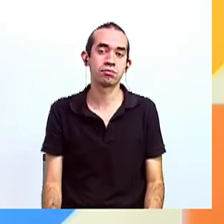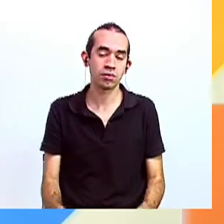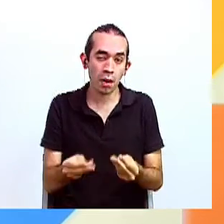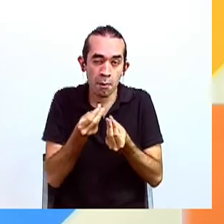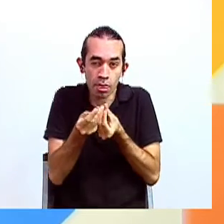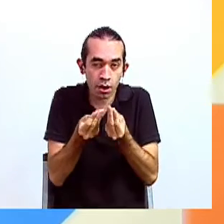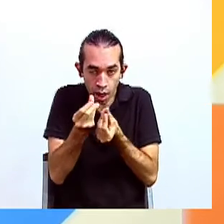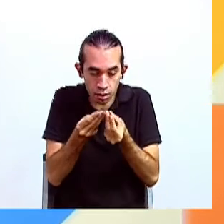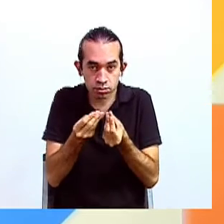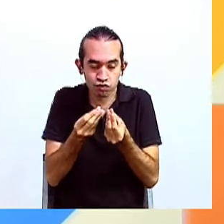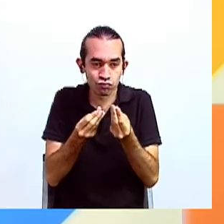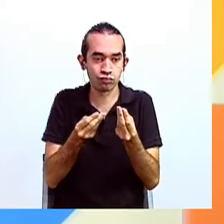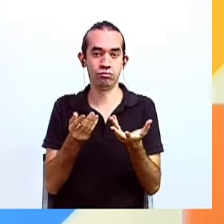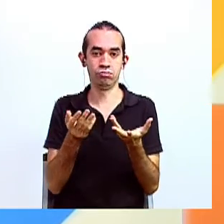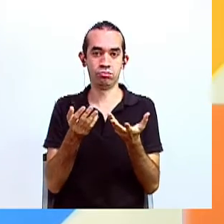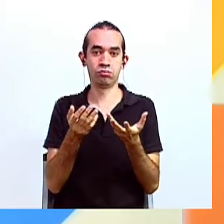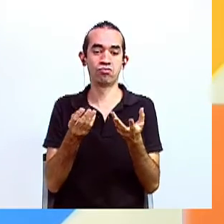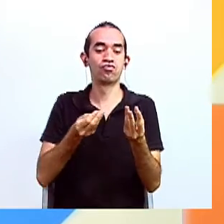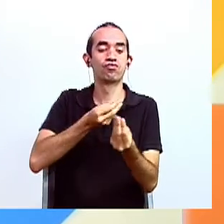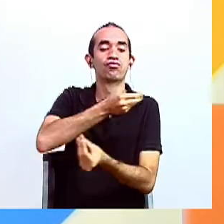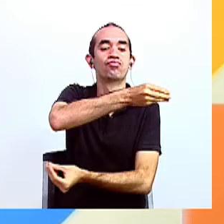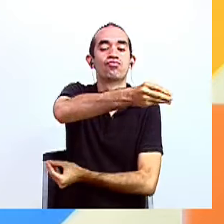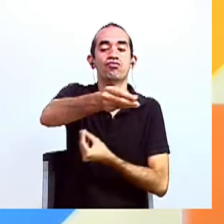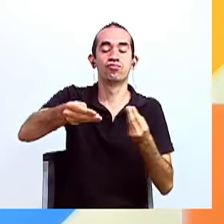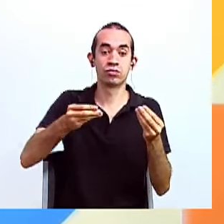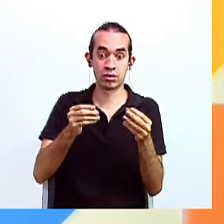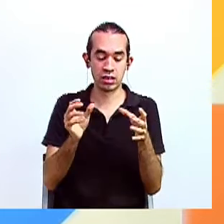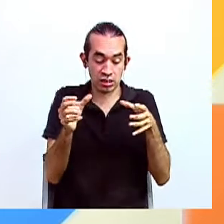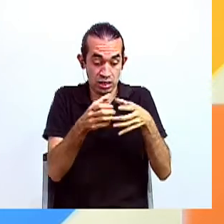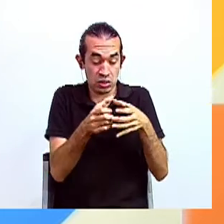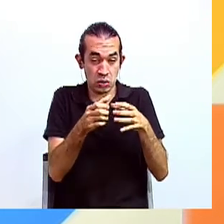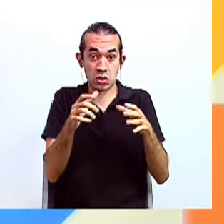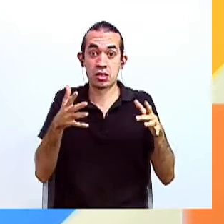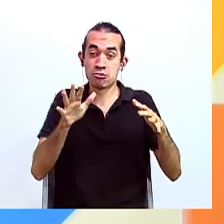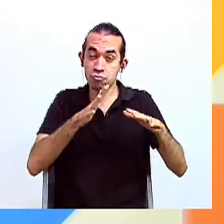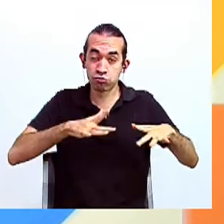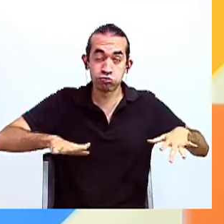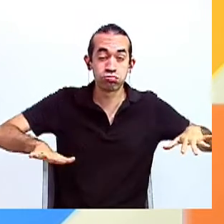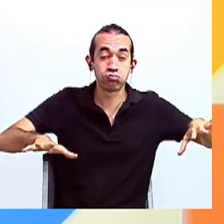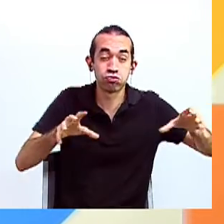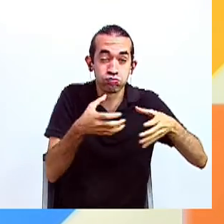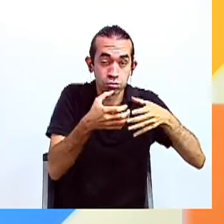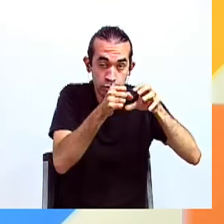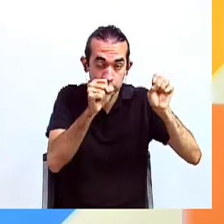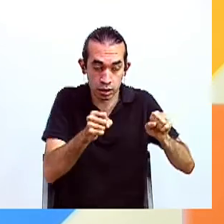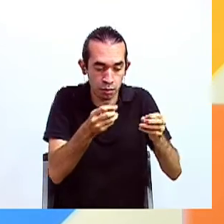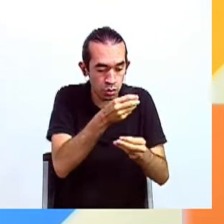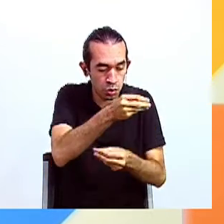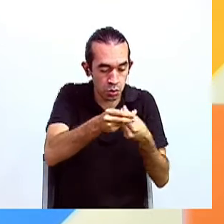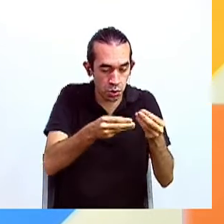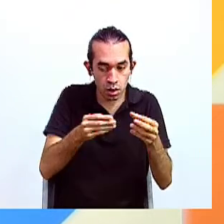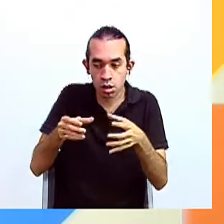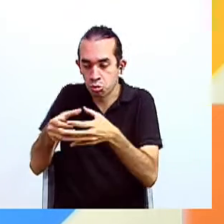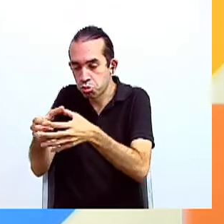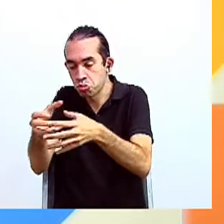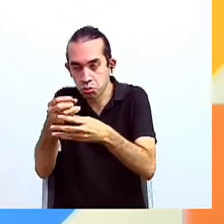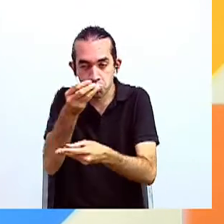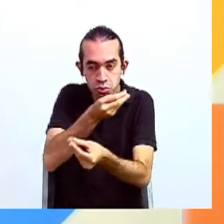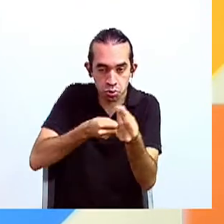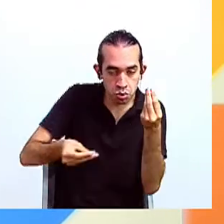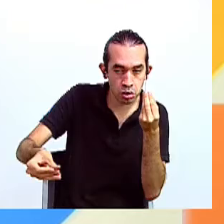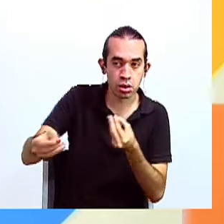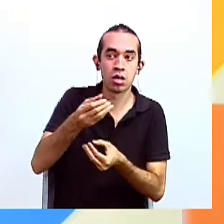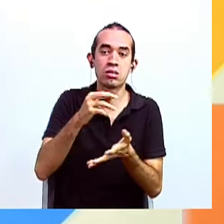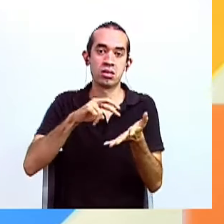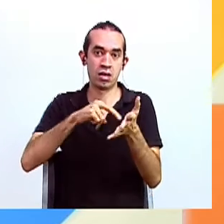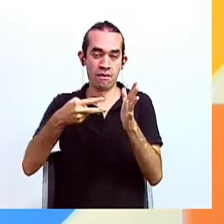materia circula dentro y fuera de los ecosistemas e incluyen nuevas formas de vida. Hablamos de la reutilización